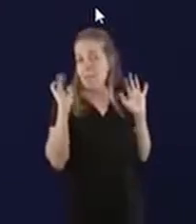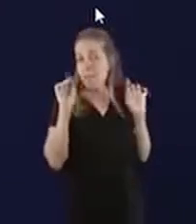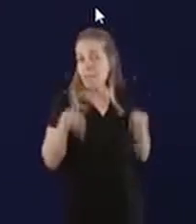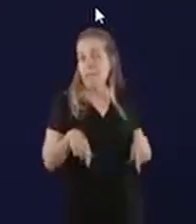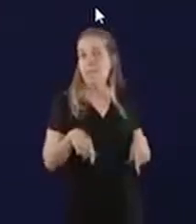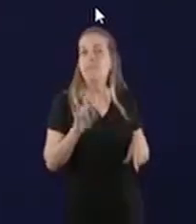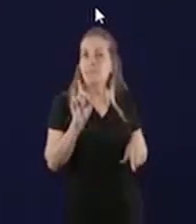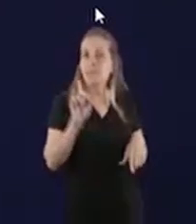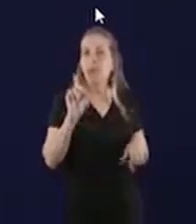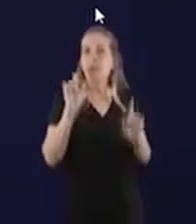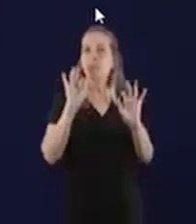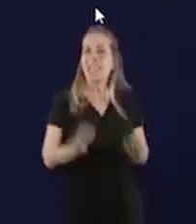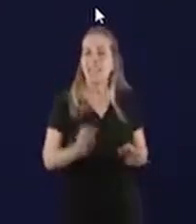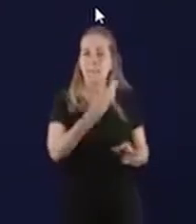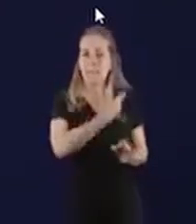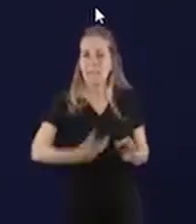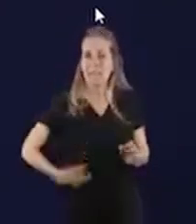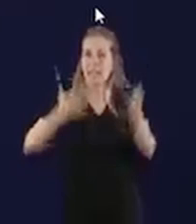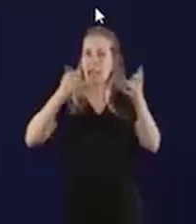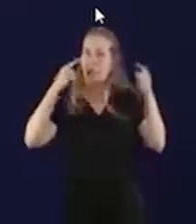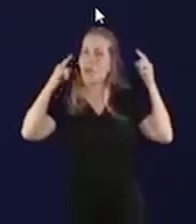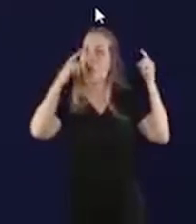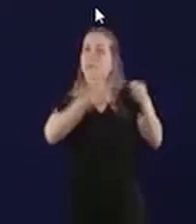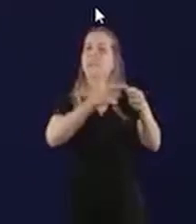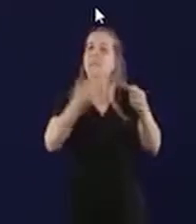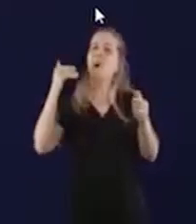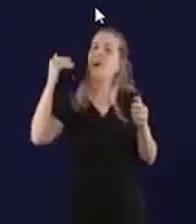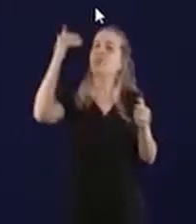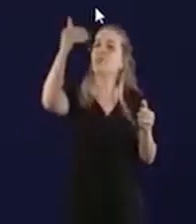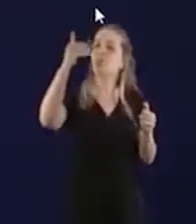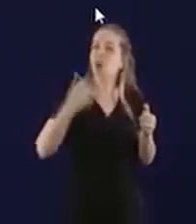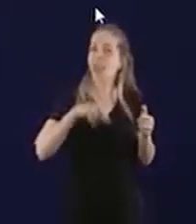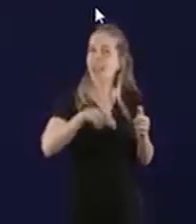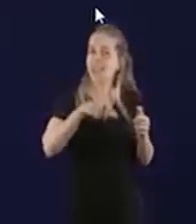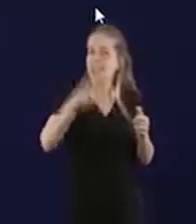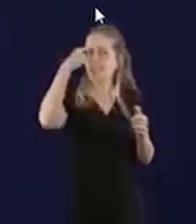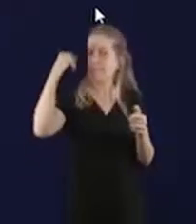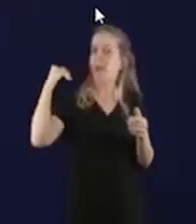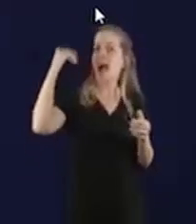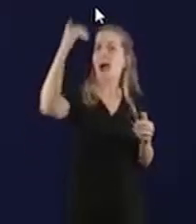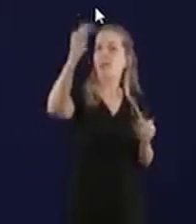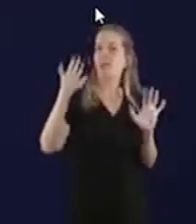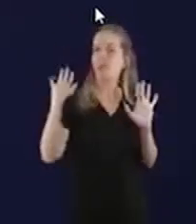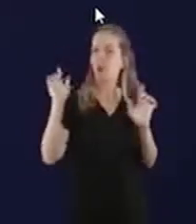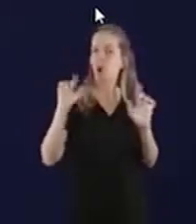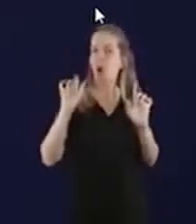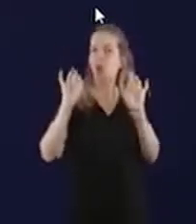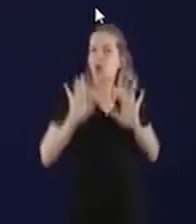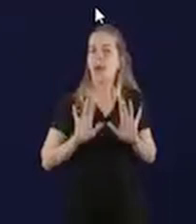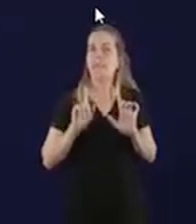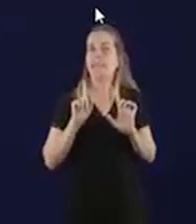que el presidente tiene una visión de país de futuro mucho más amplia que lo que puede abarcar un conjunto de